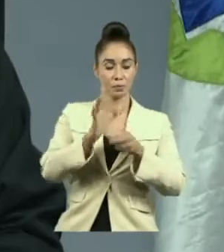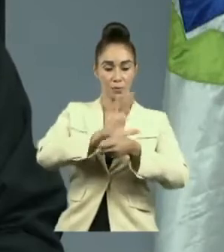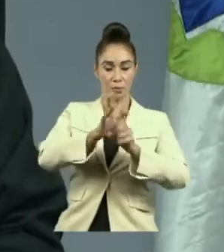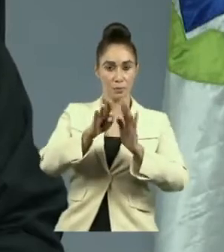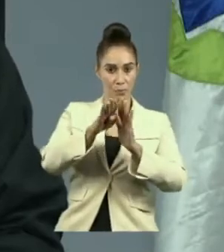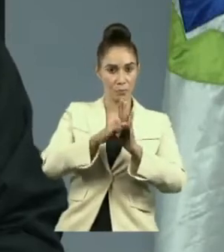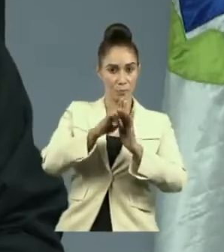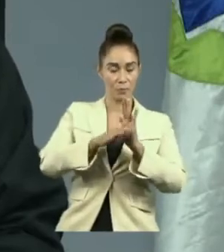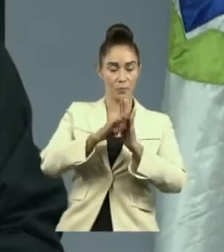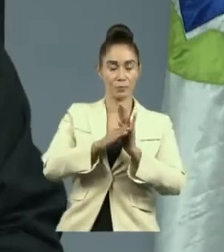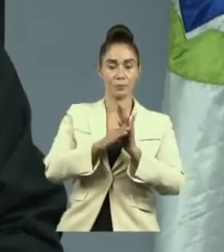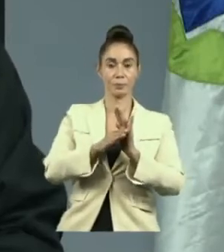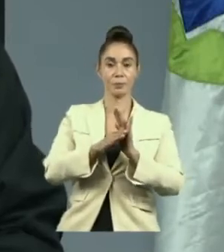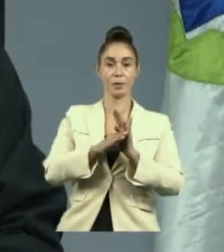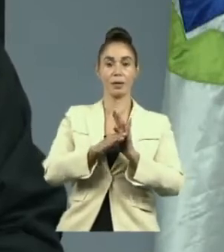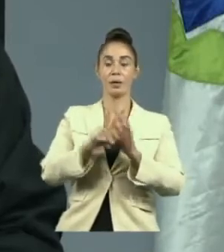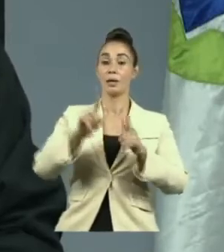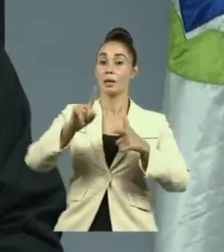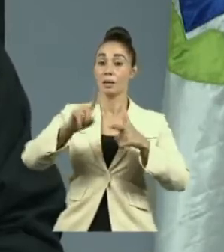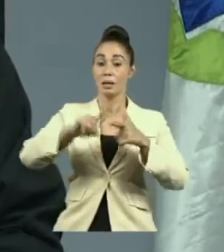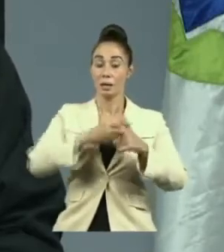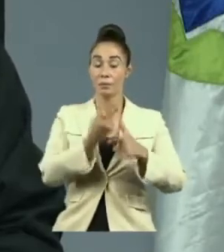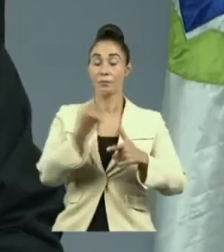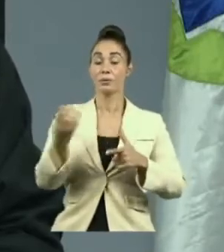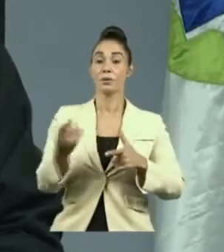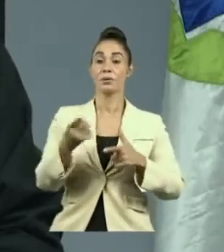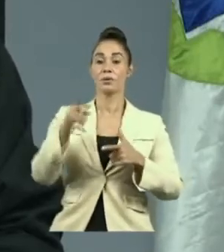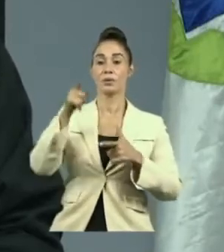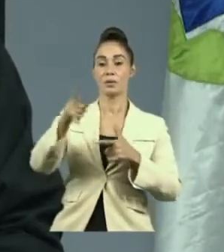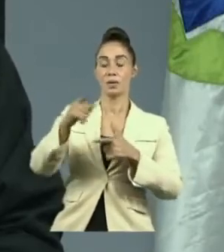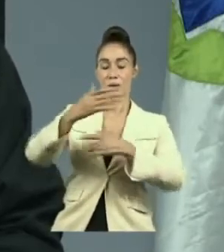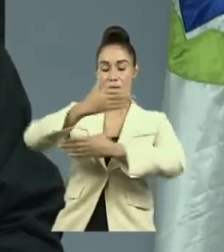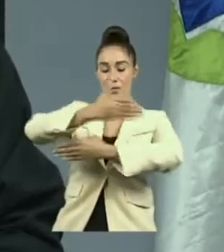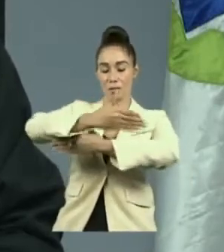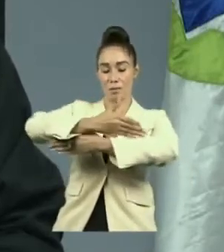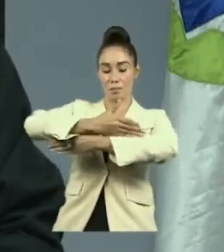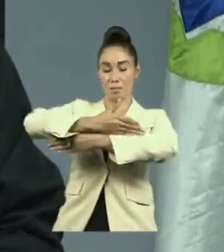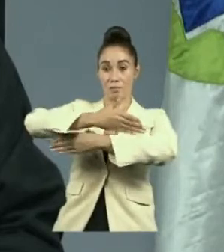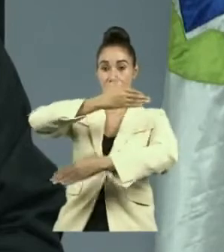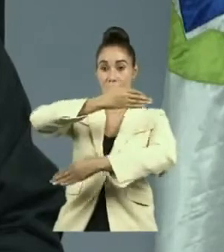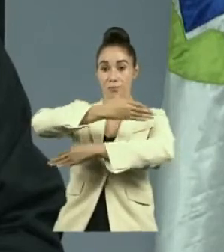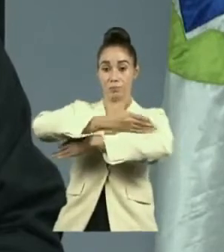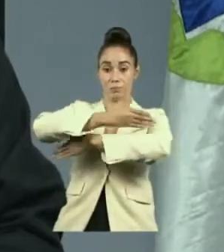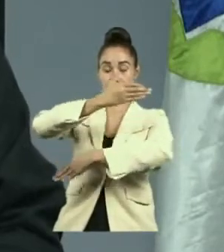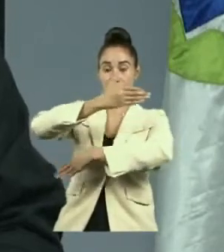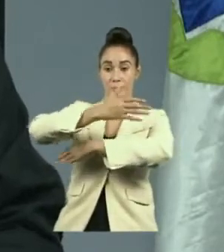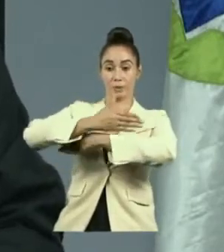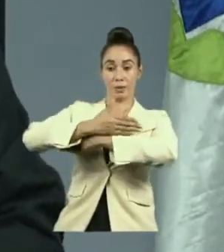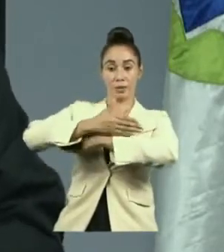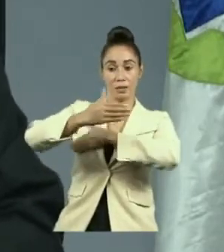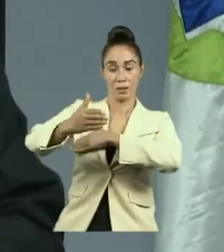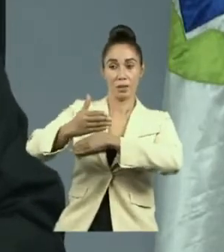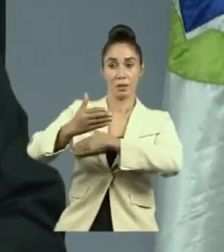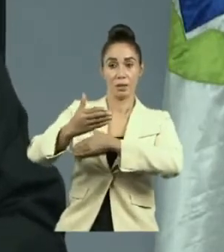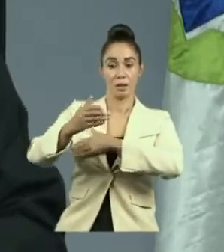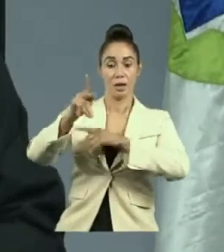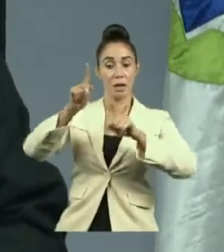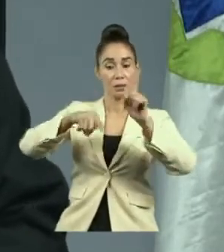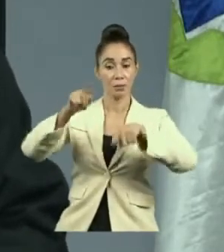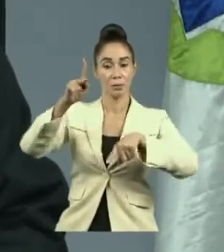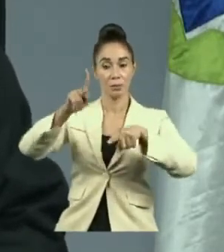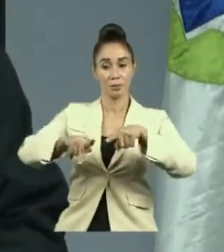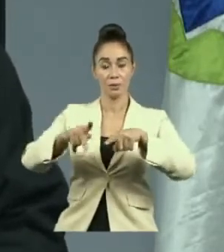va a iniciarse una migración lógicamente hasta por autodefensa de mucha de esa